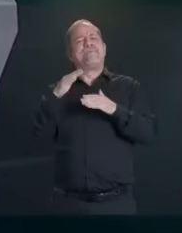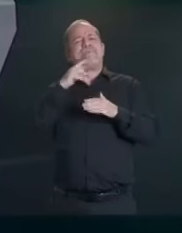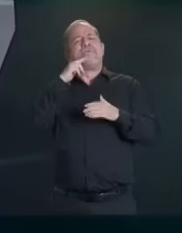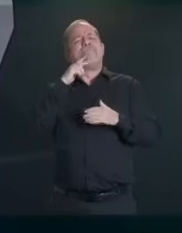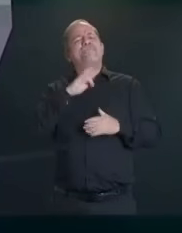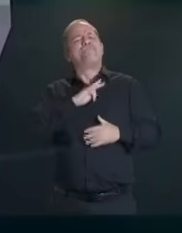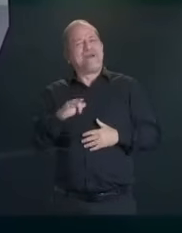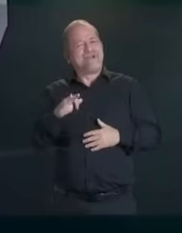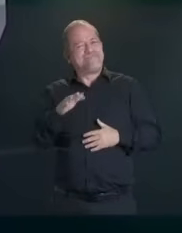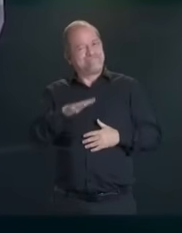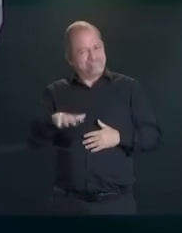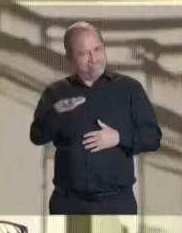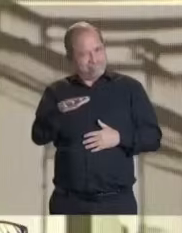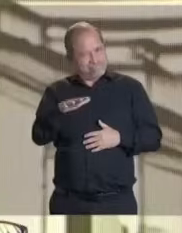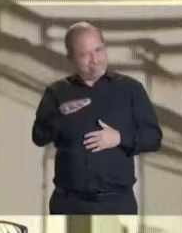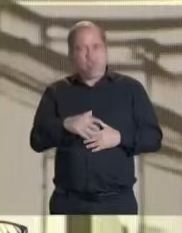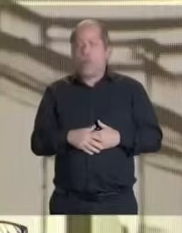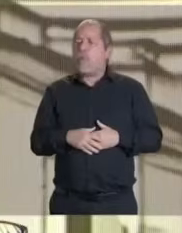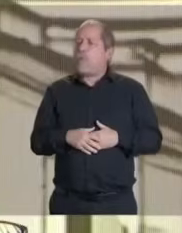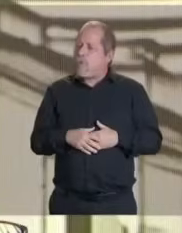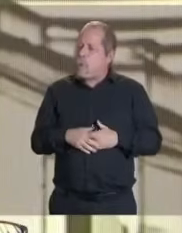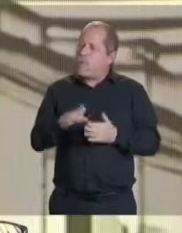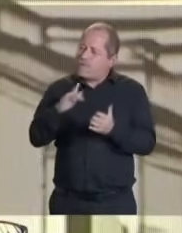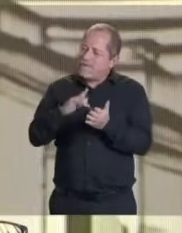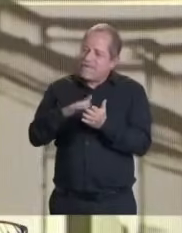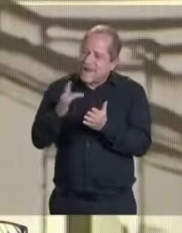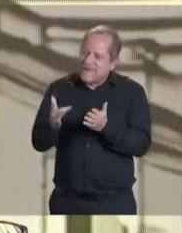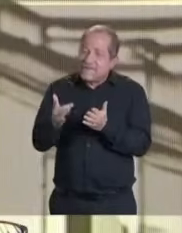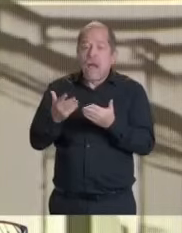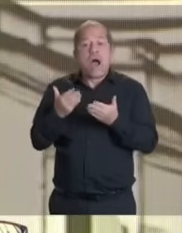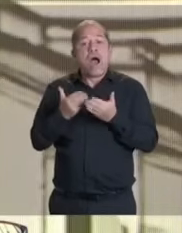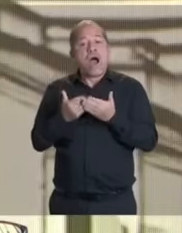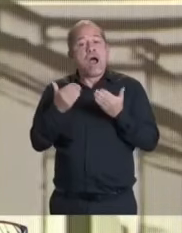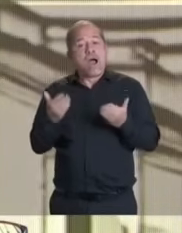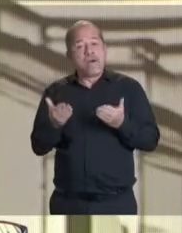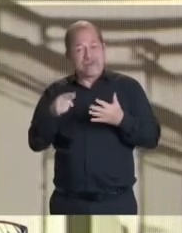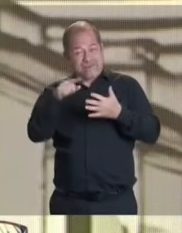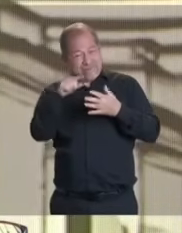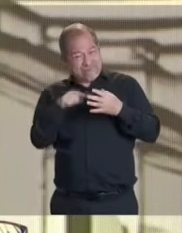Vamos a presentarles la primera de las 8 preguntas